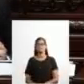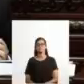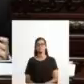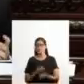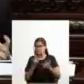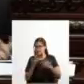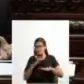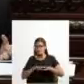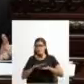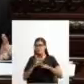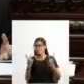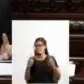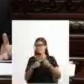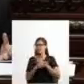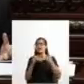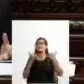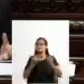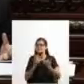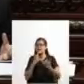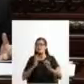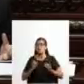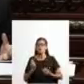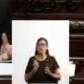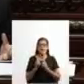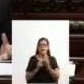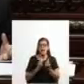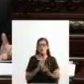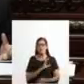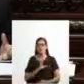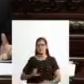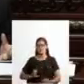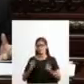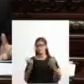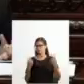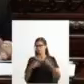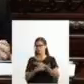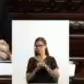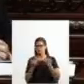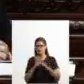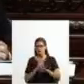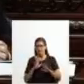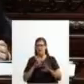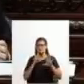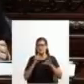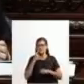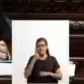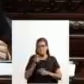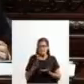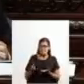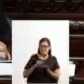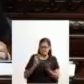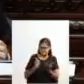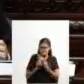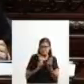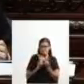llegó el momento de cortar el ingreso de los funcionarios al Estado. Tienen 70 mil funcionarios más